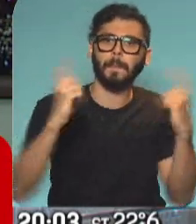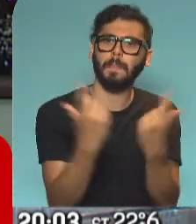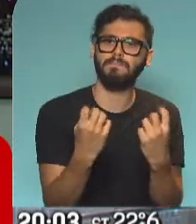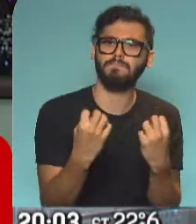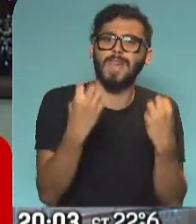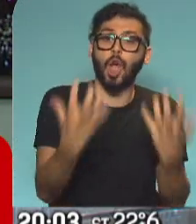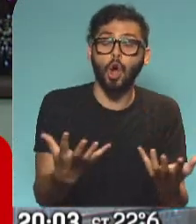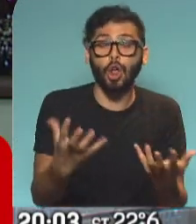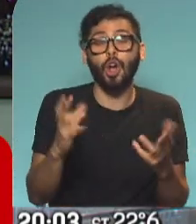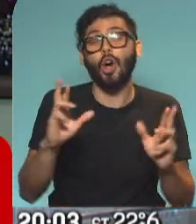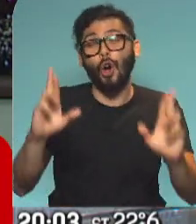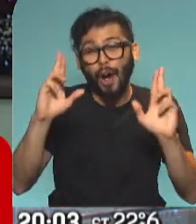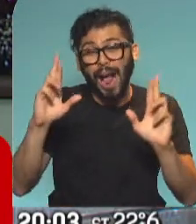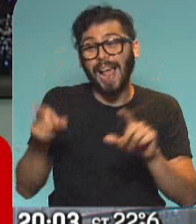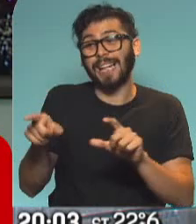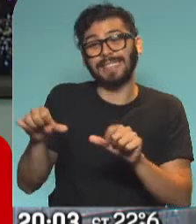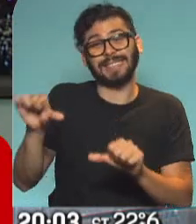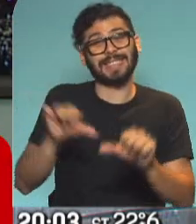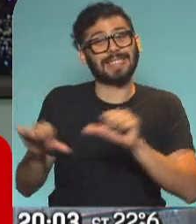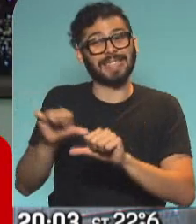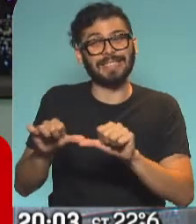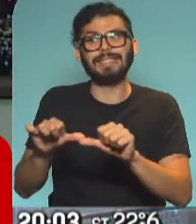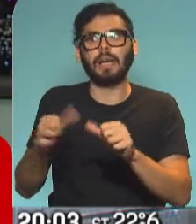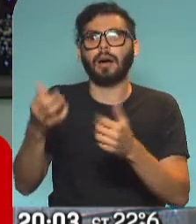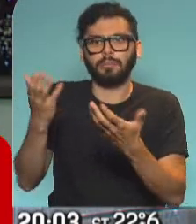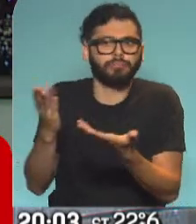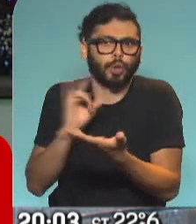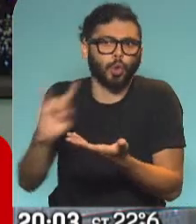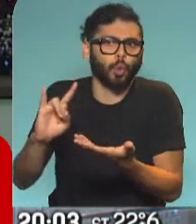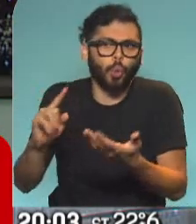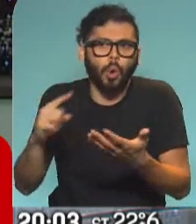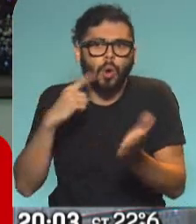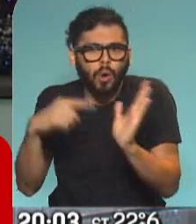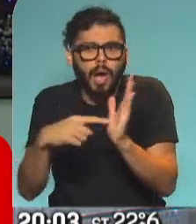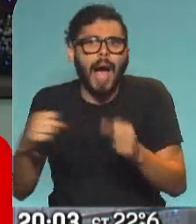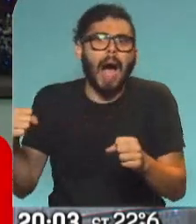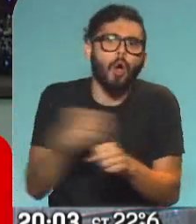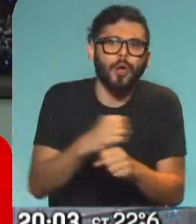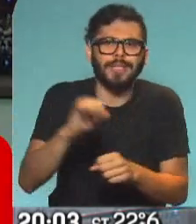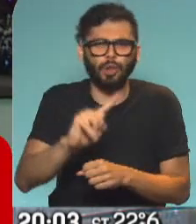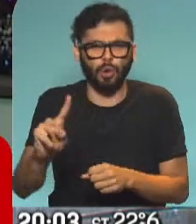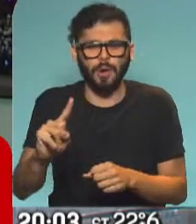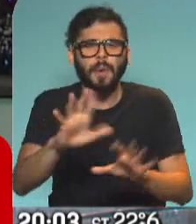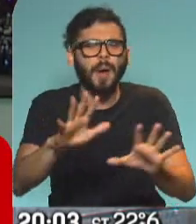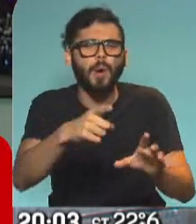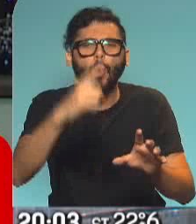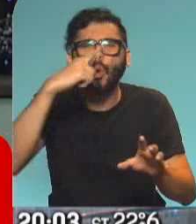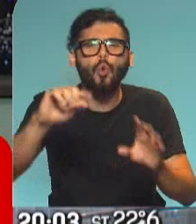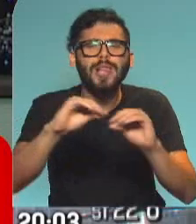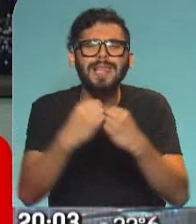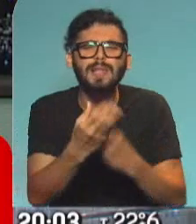tendremos, esperemos que sea la ciencia quien autorice o no autorice medicamentos. ¿Cómo querés cerrar, Néstor? Lo